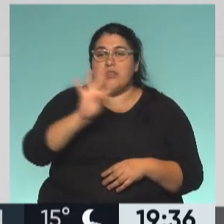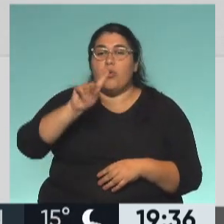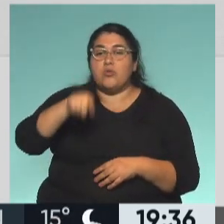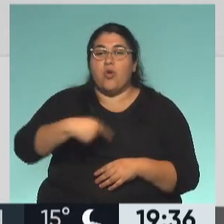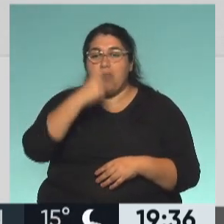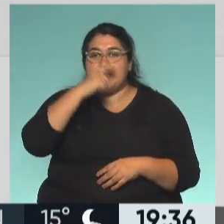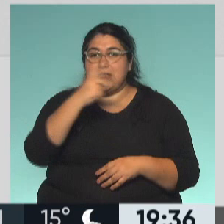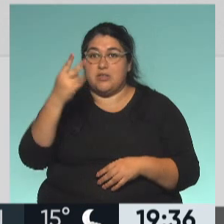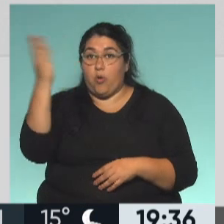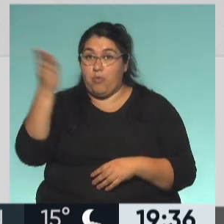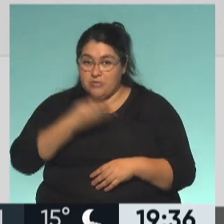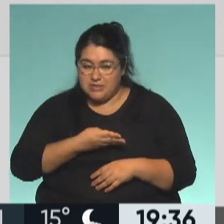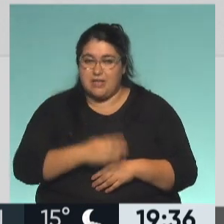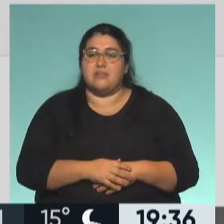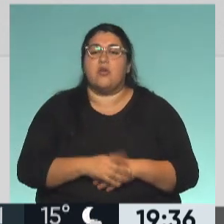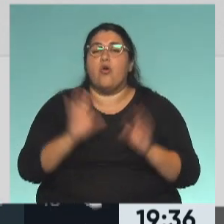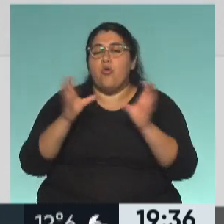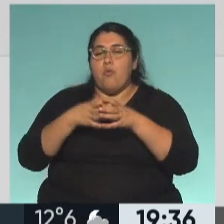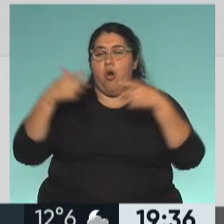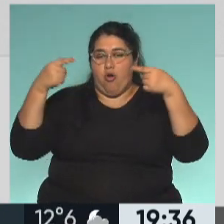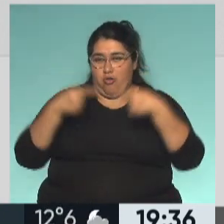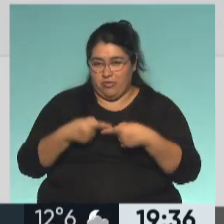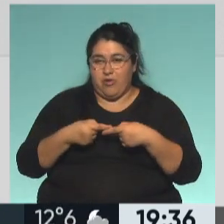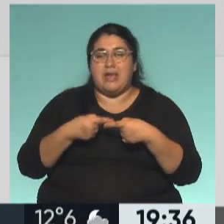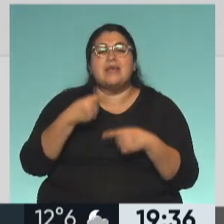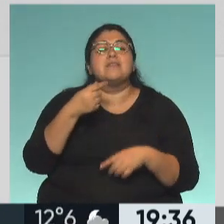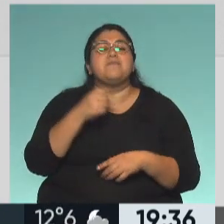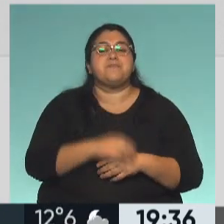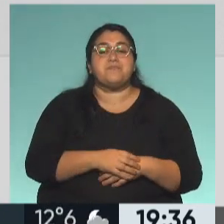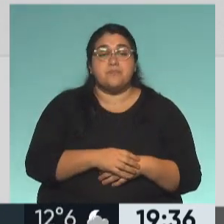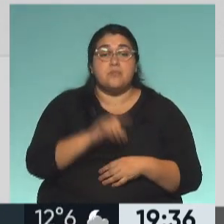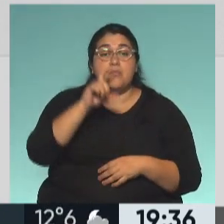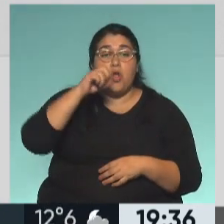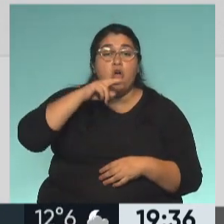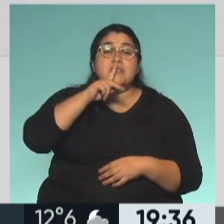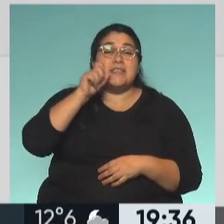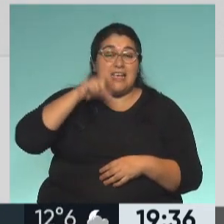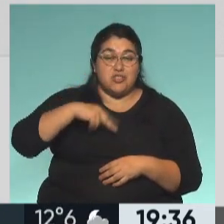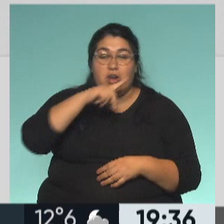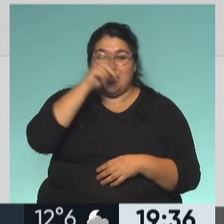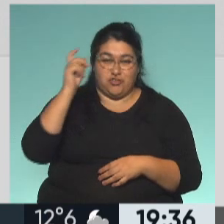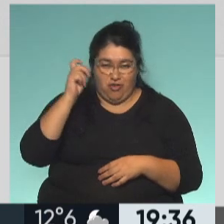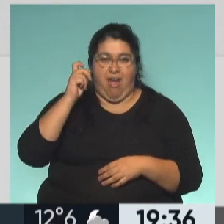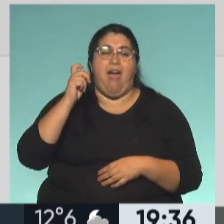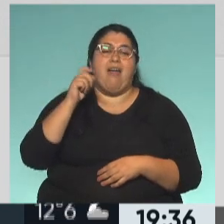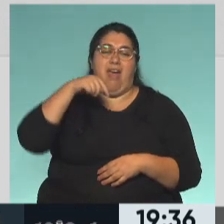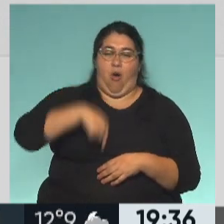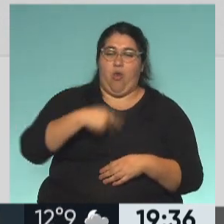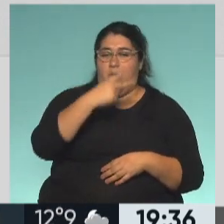44,72% de los votos, contra la oposición de Efraín Alegre, de Concertación Nacional, que tiene hasta el momento